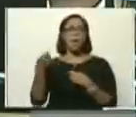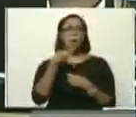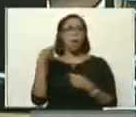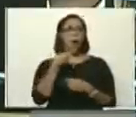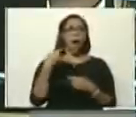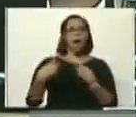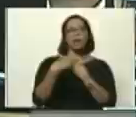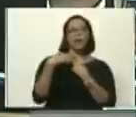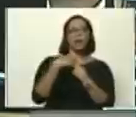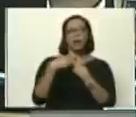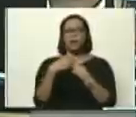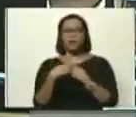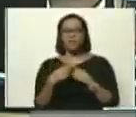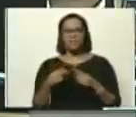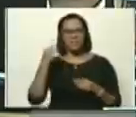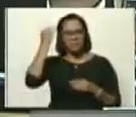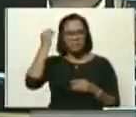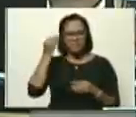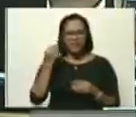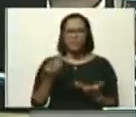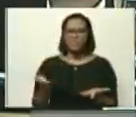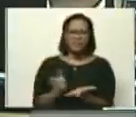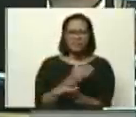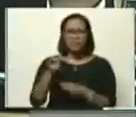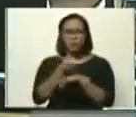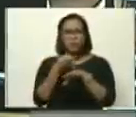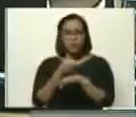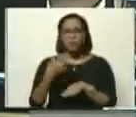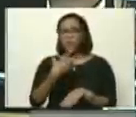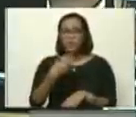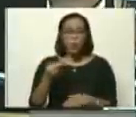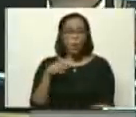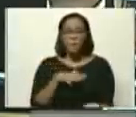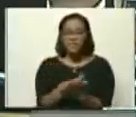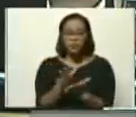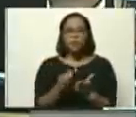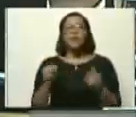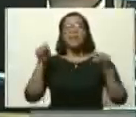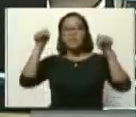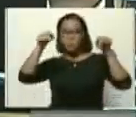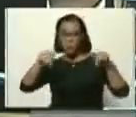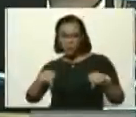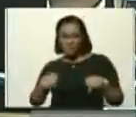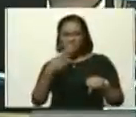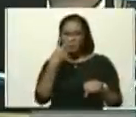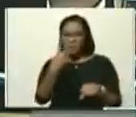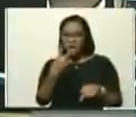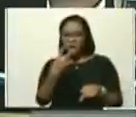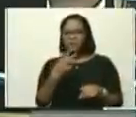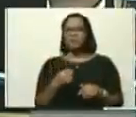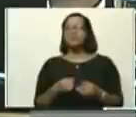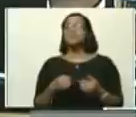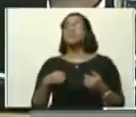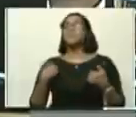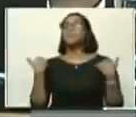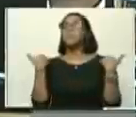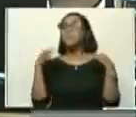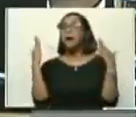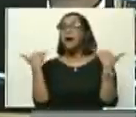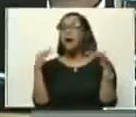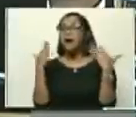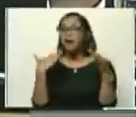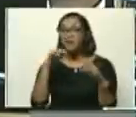que iba a caer el gobierno y no cayó. Resulta que no cayó. Y por los vientos que soplan, pasarán muchos